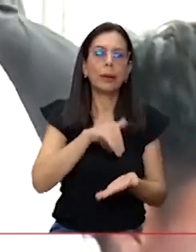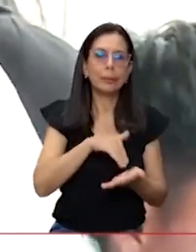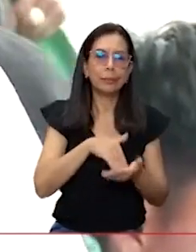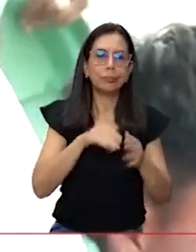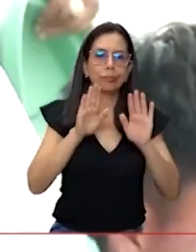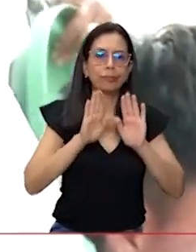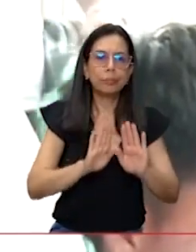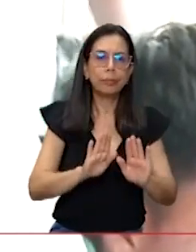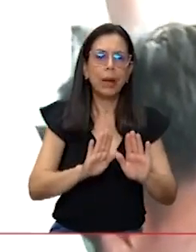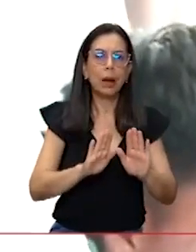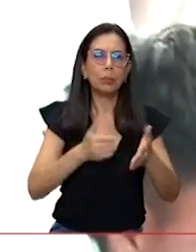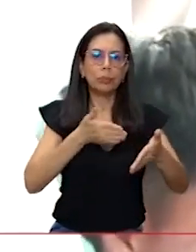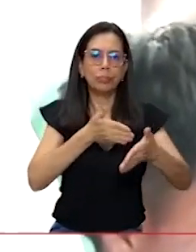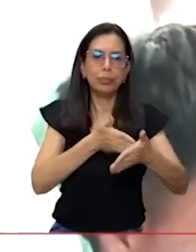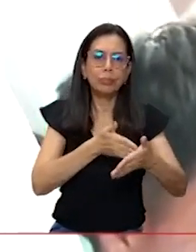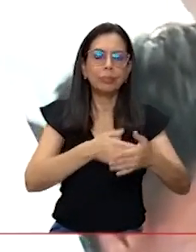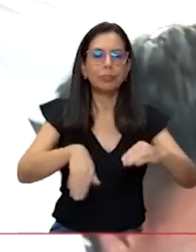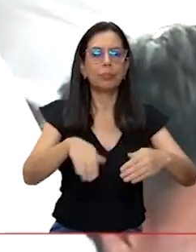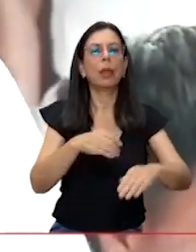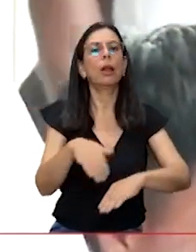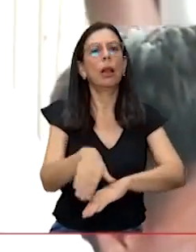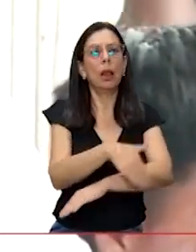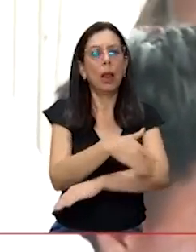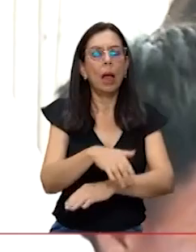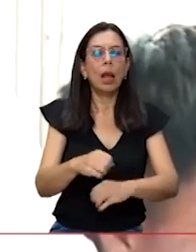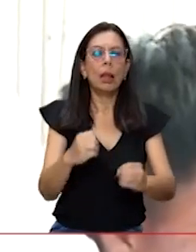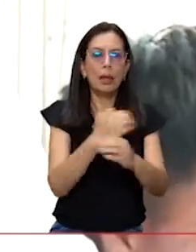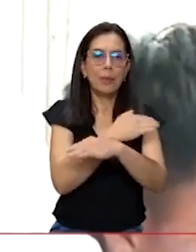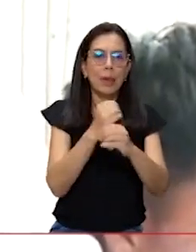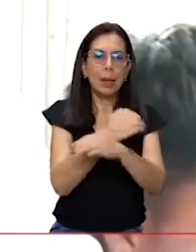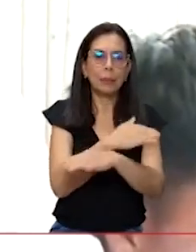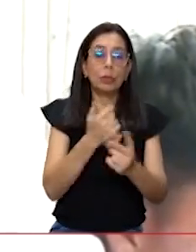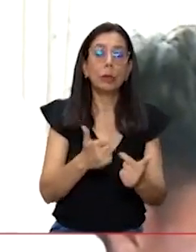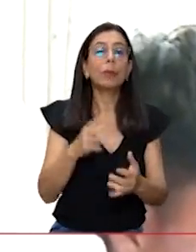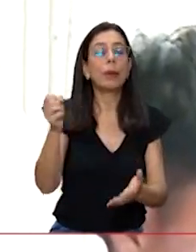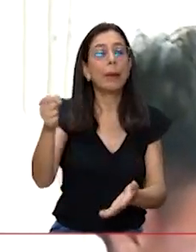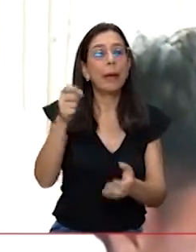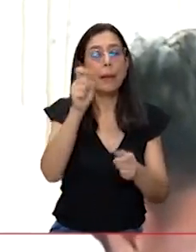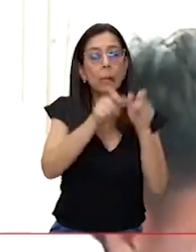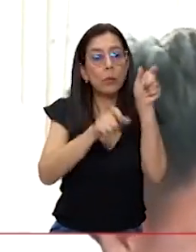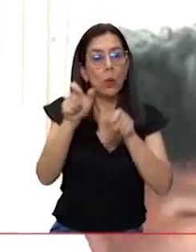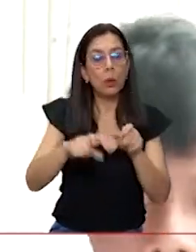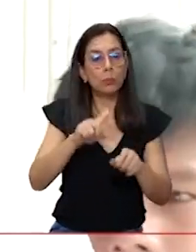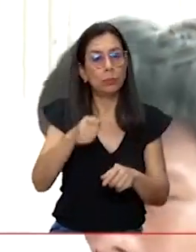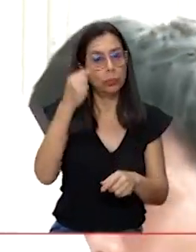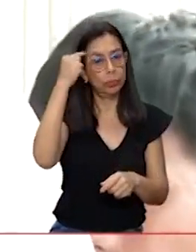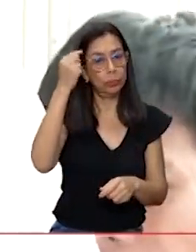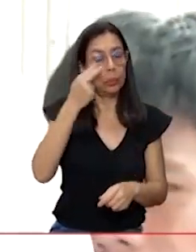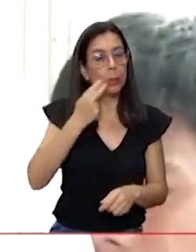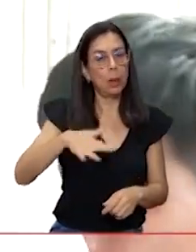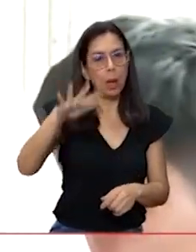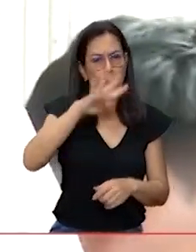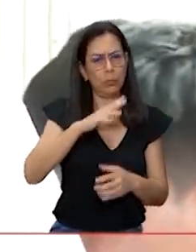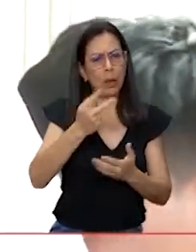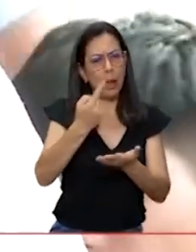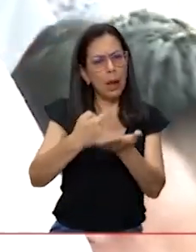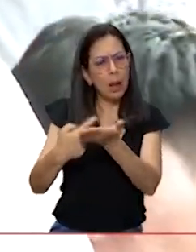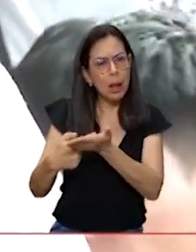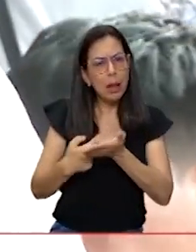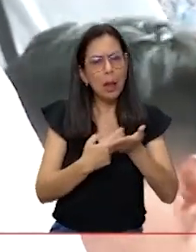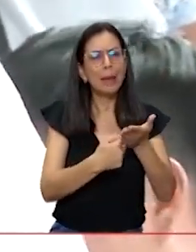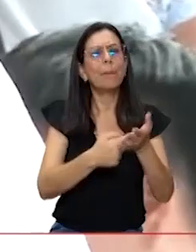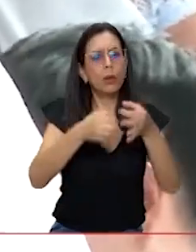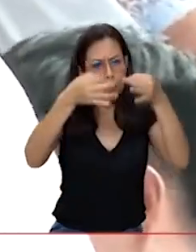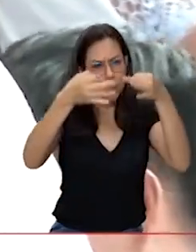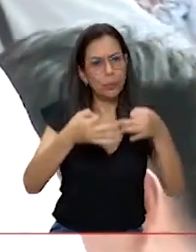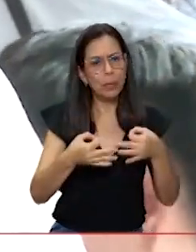la vía. Esperamos que una delegación del gobierno nacional pueda adelantar un diálogo, pero sobre todo cumplirle a